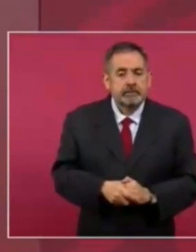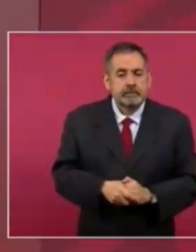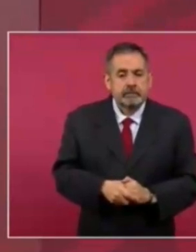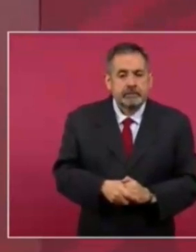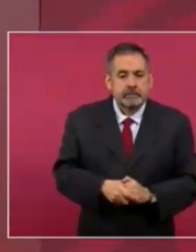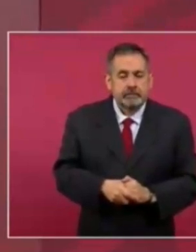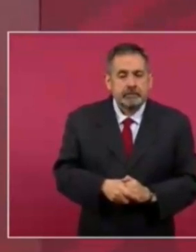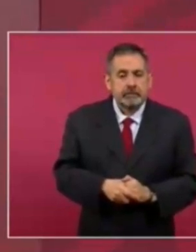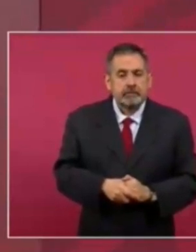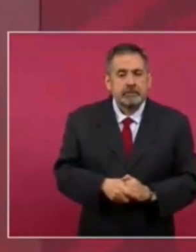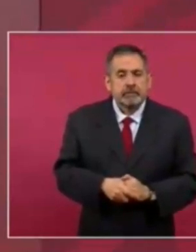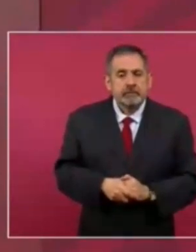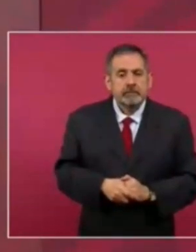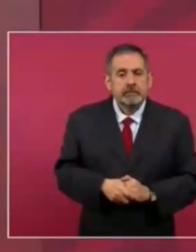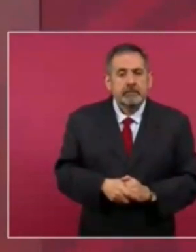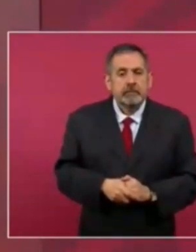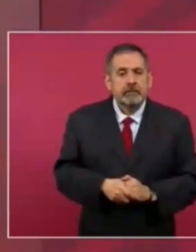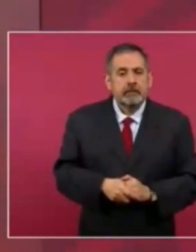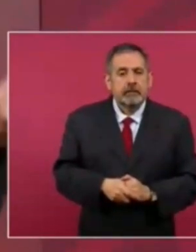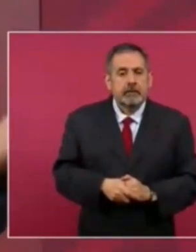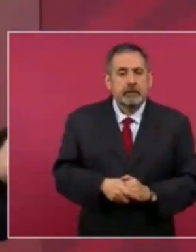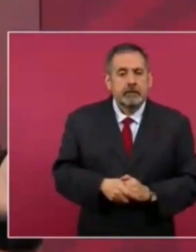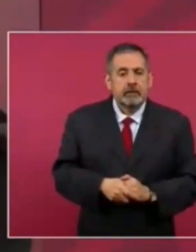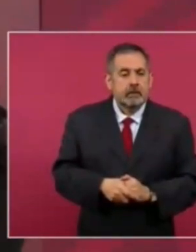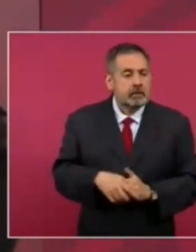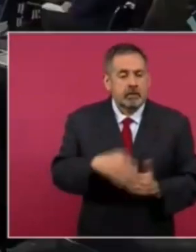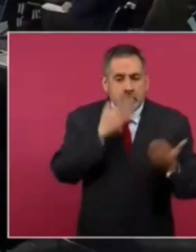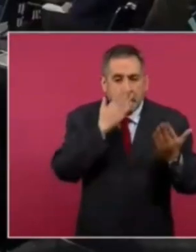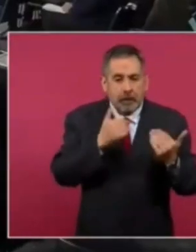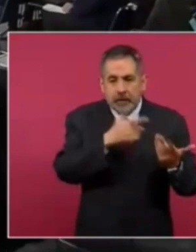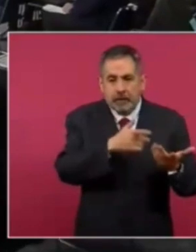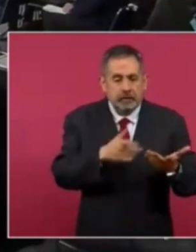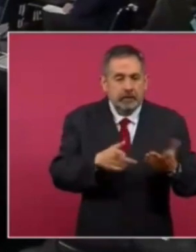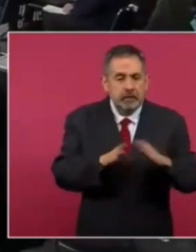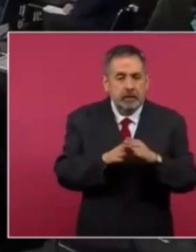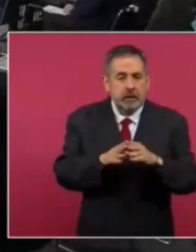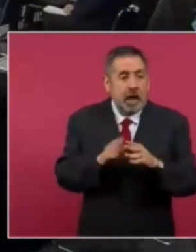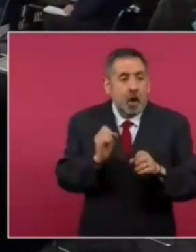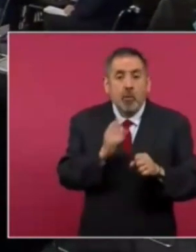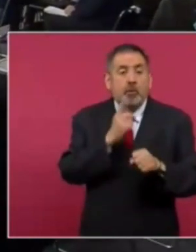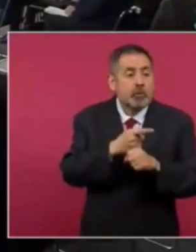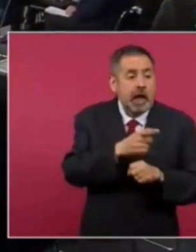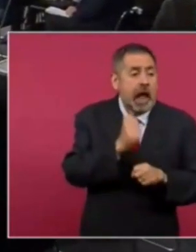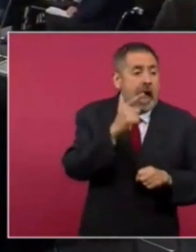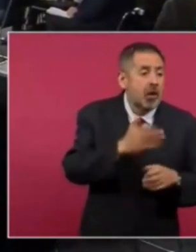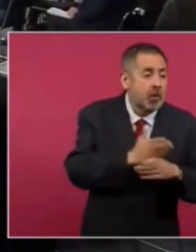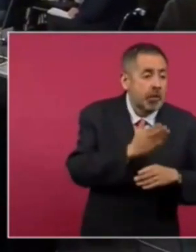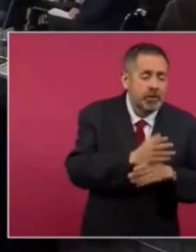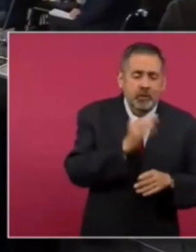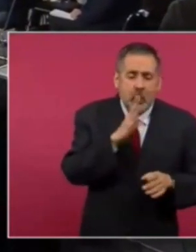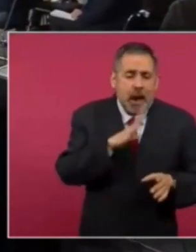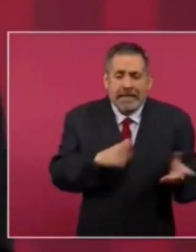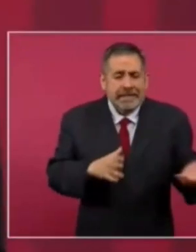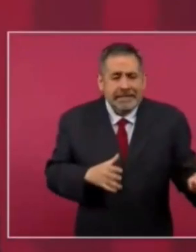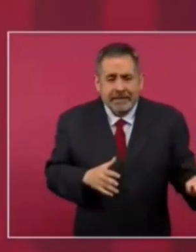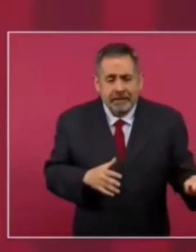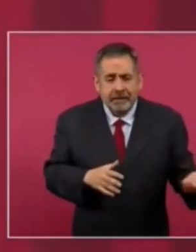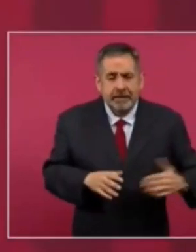ya no podría aceptar otro fraude. En eso habría que ver, porque bueno, pues en eso lo que ha sido la